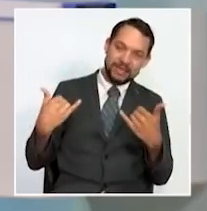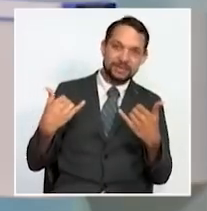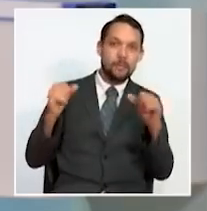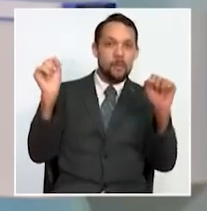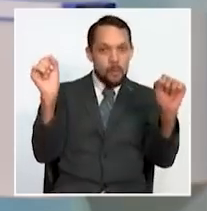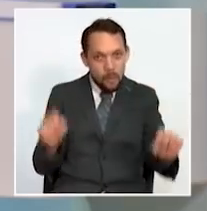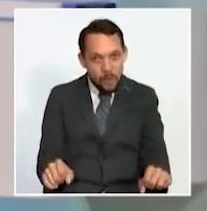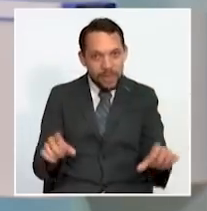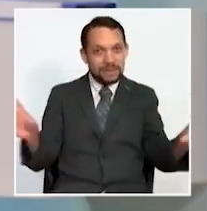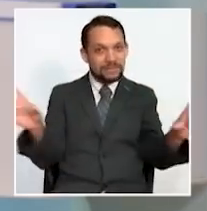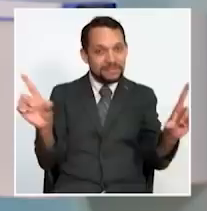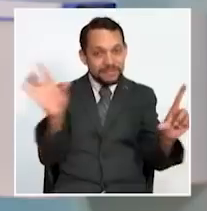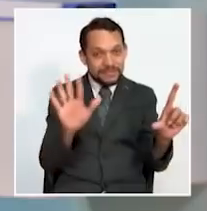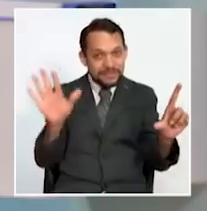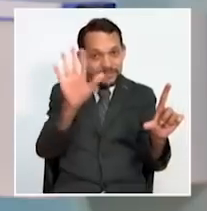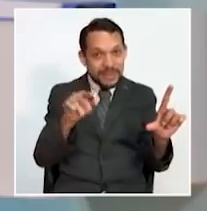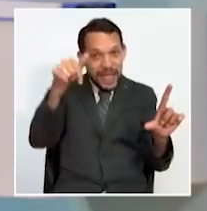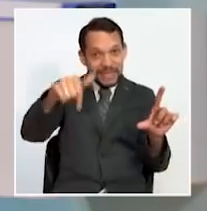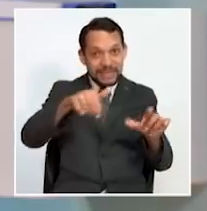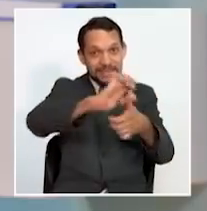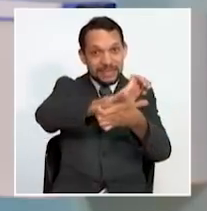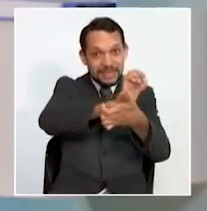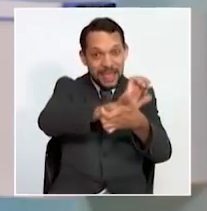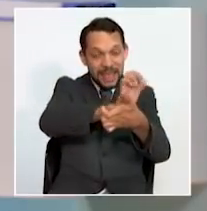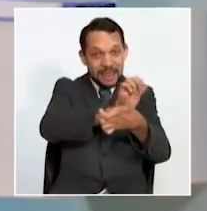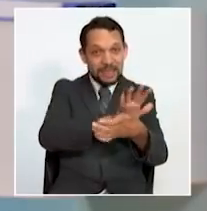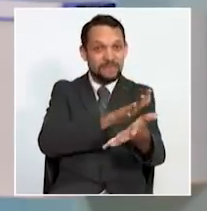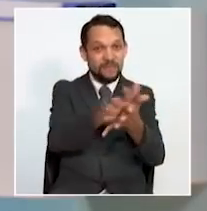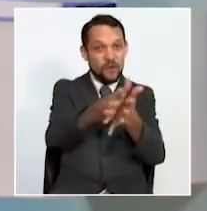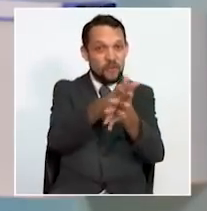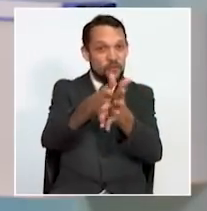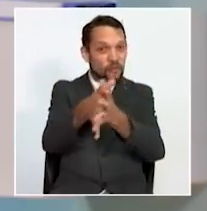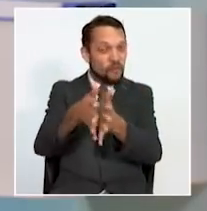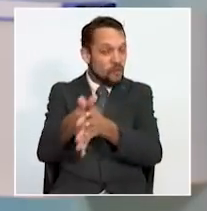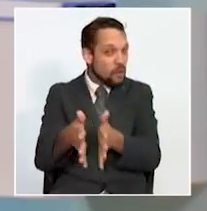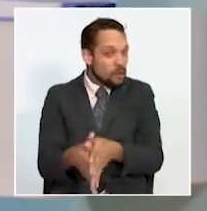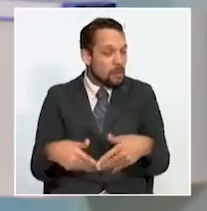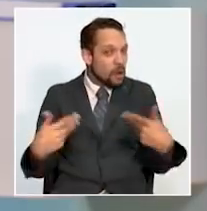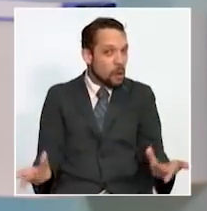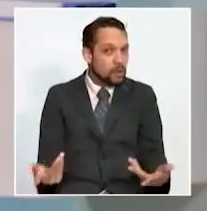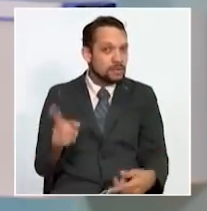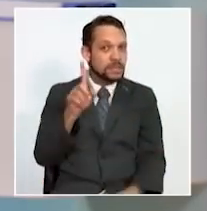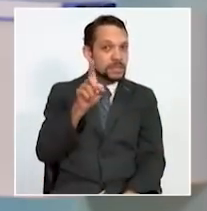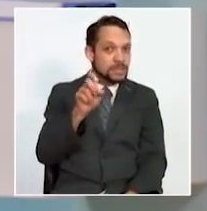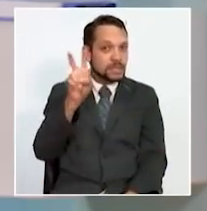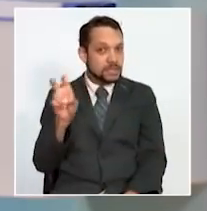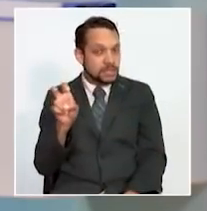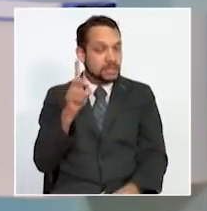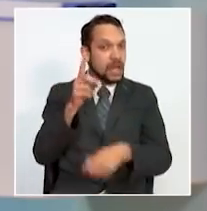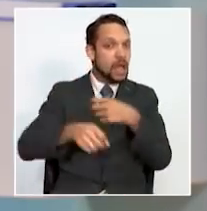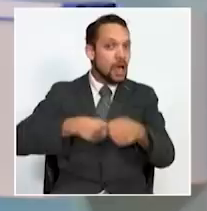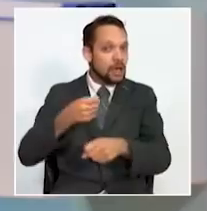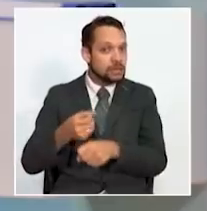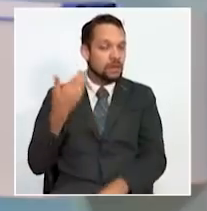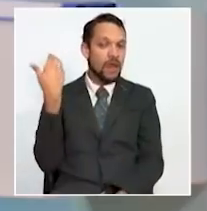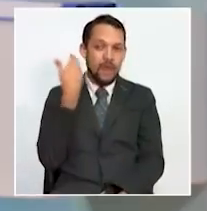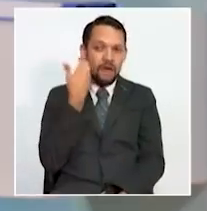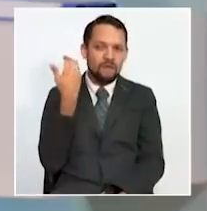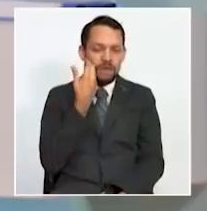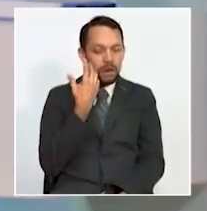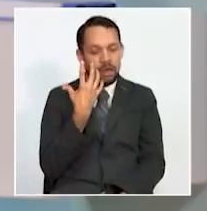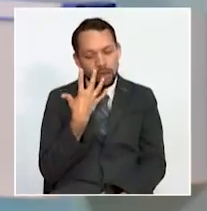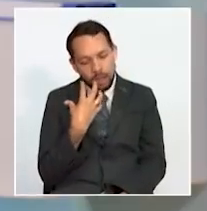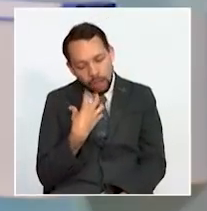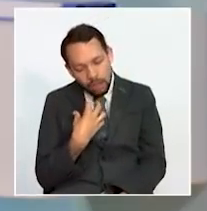estos programas que no es justo que una señora nos esté diciendo llevo 67 años padeciendo un problema pulmonar y tengo